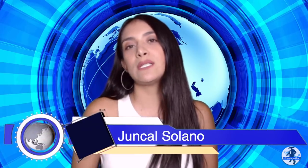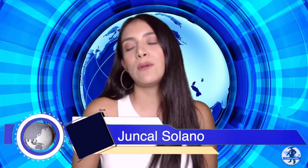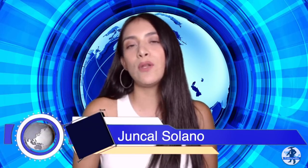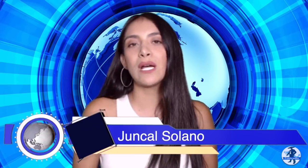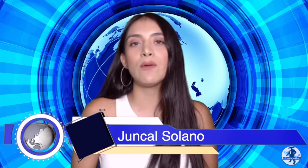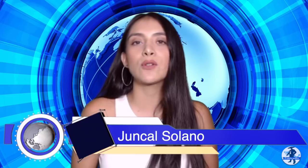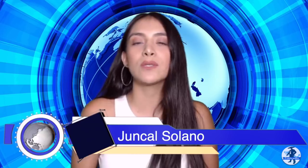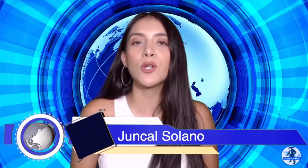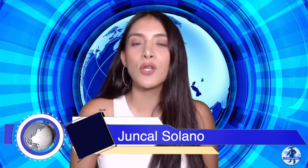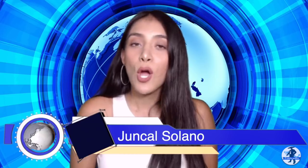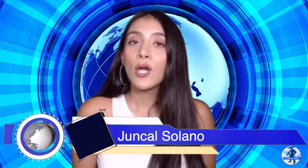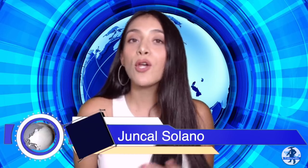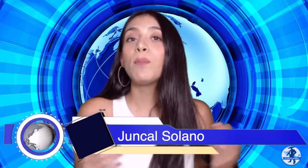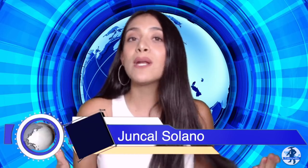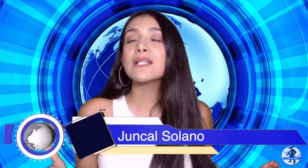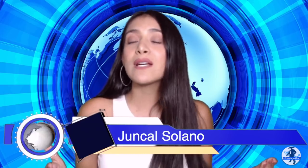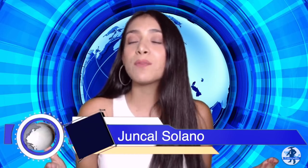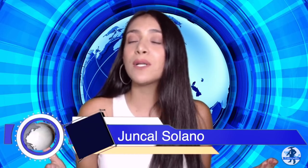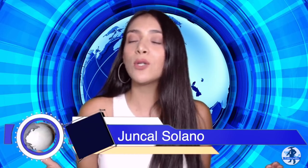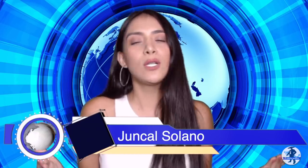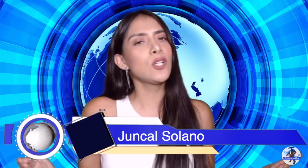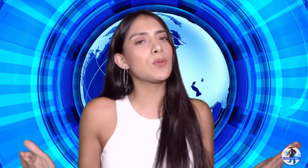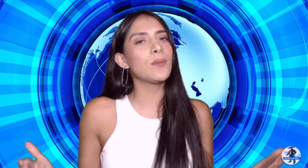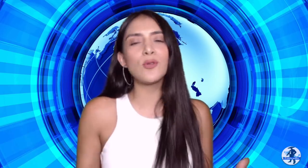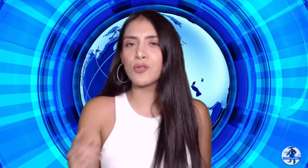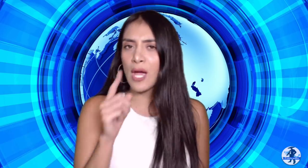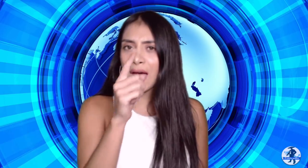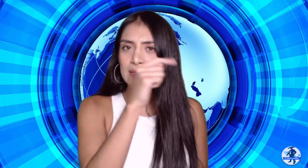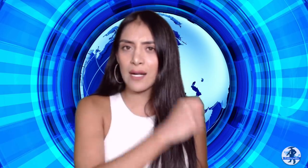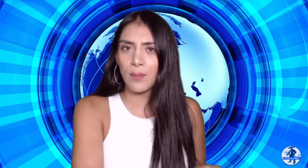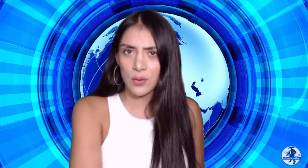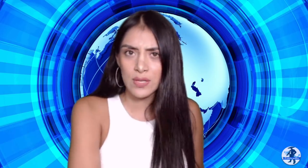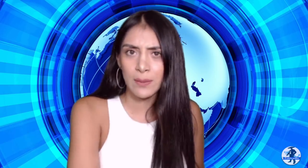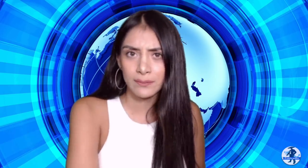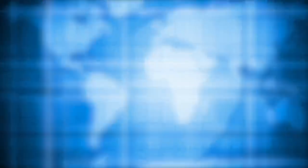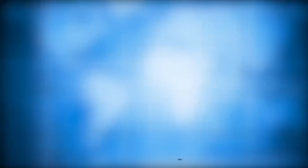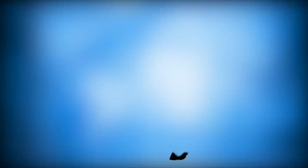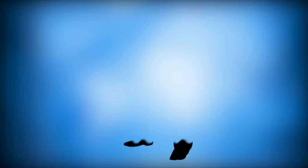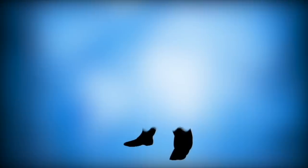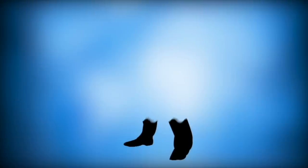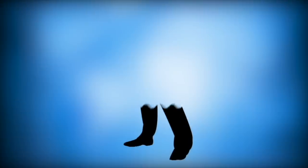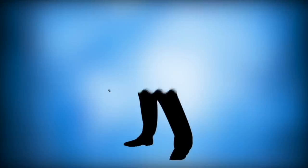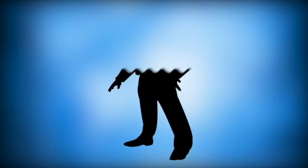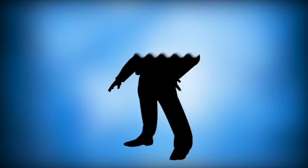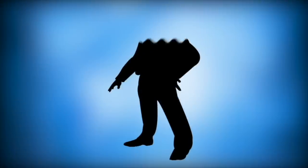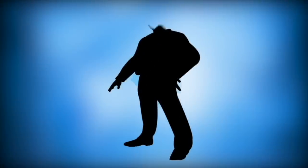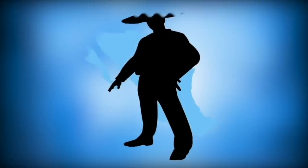compartir este video, déjame en los comentarios qué opinas al respecto y nos vemos hasta la próxima.